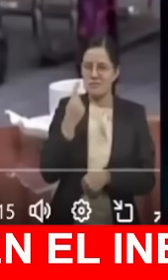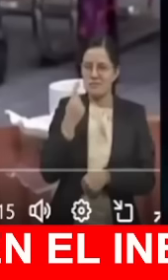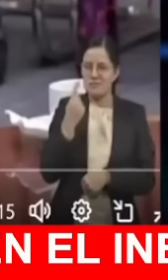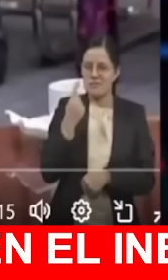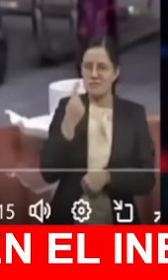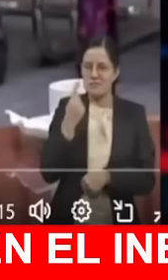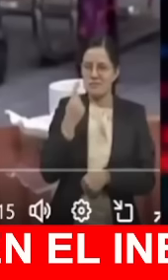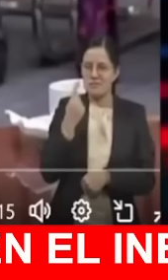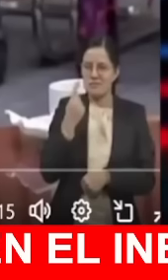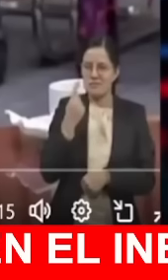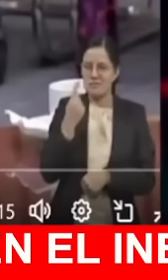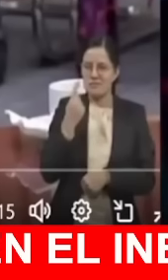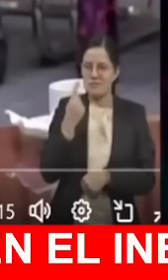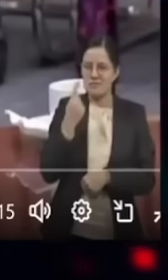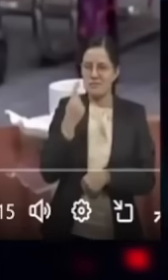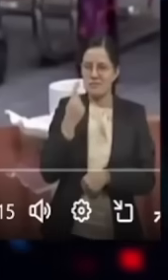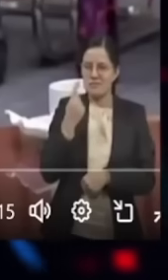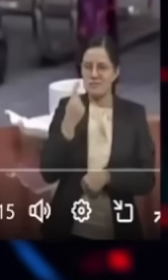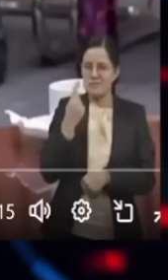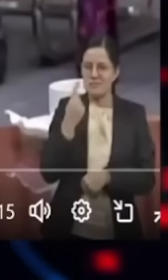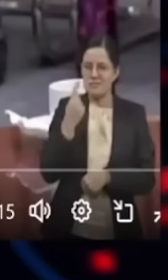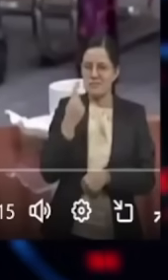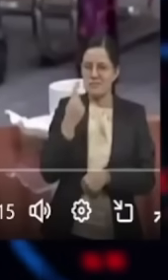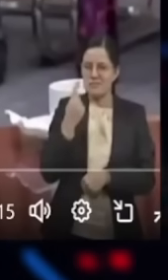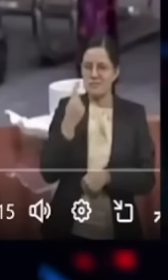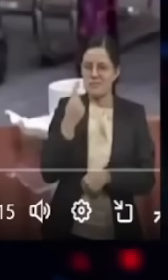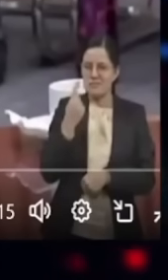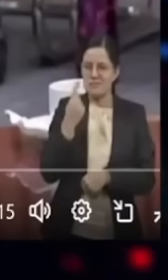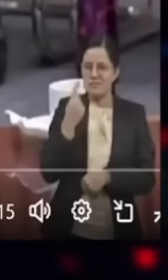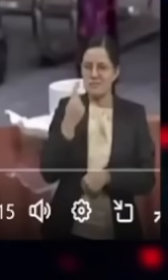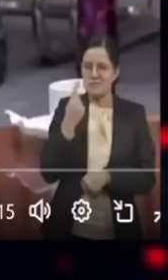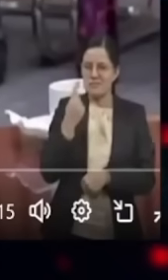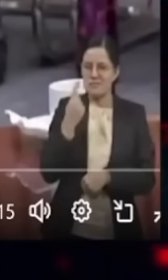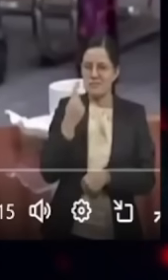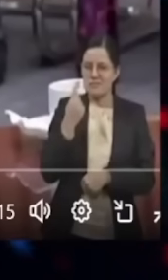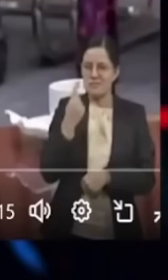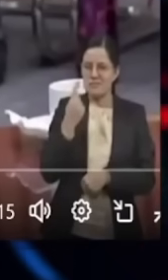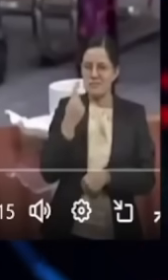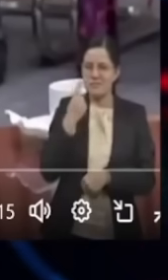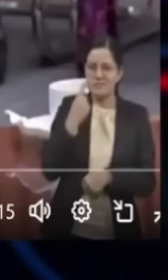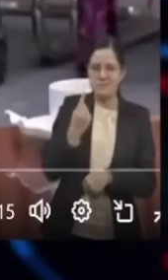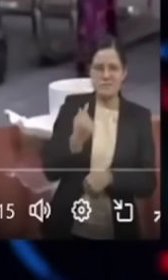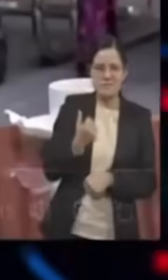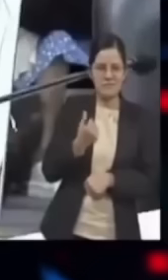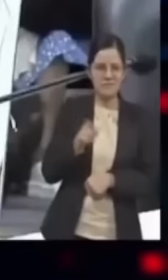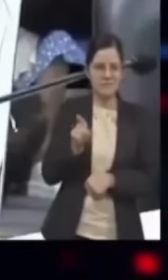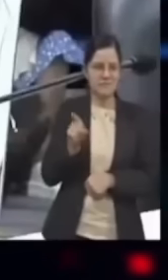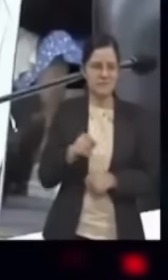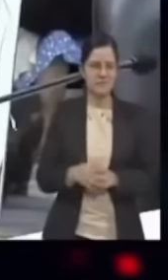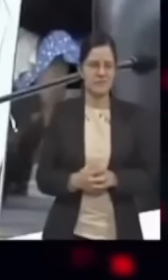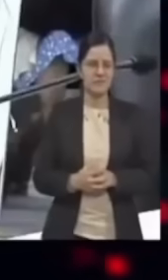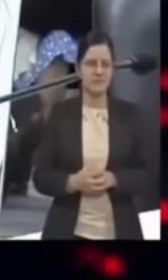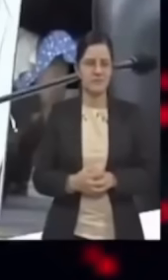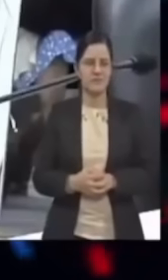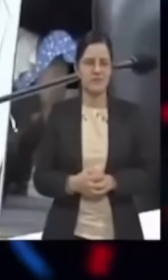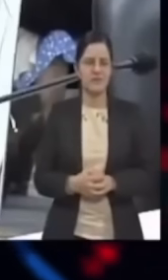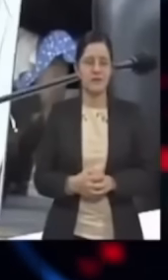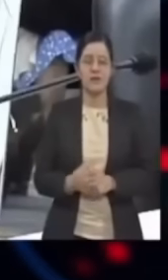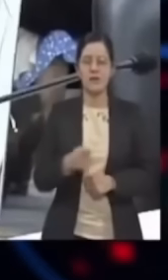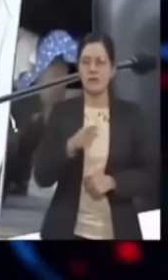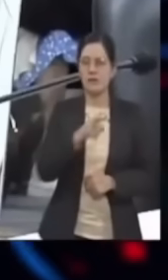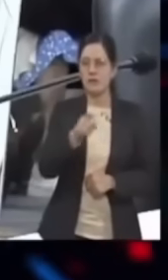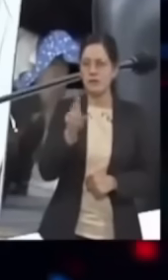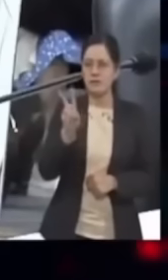el maestro alvino Córdoba vamos a ver parte de lo que dijo Sergio Gutiérrez Luna ante el ellos ven La